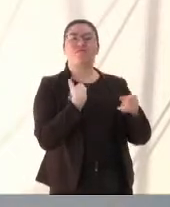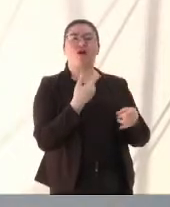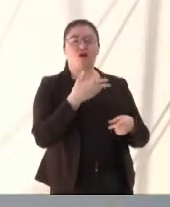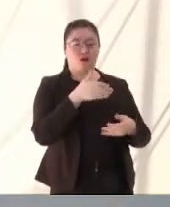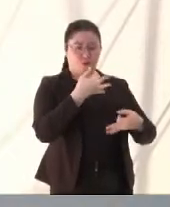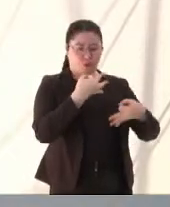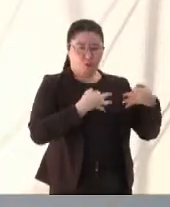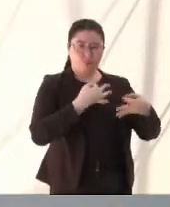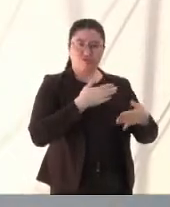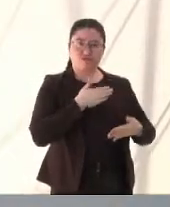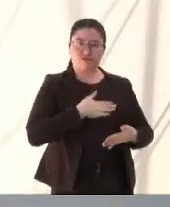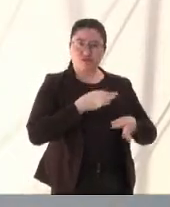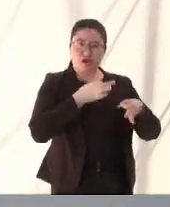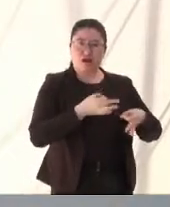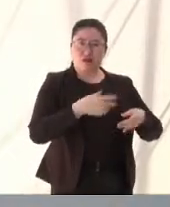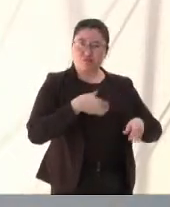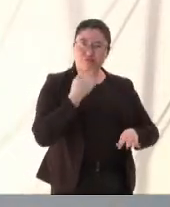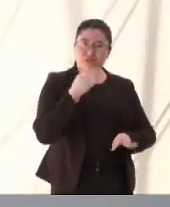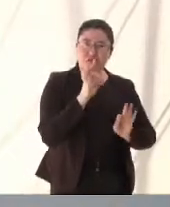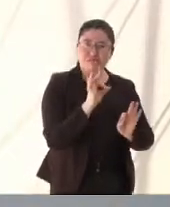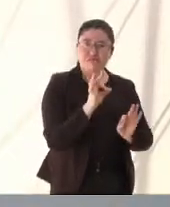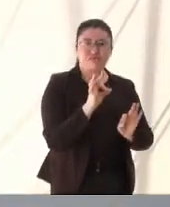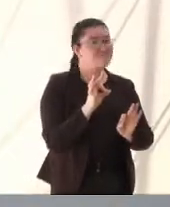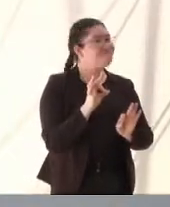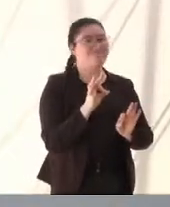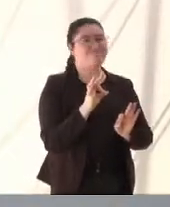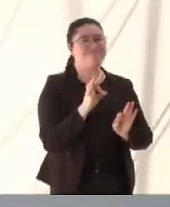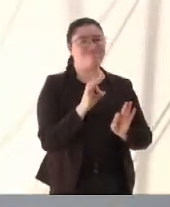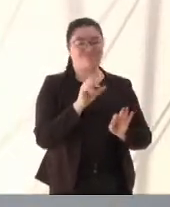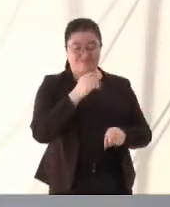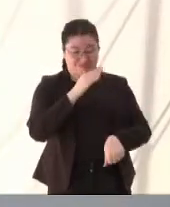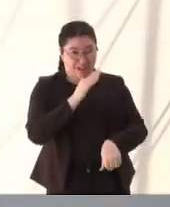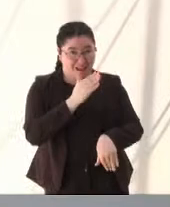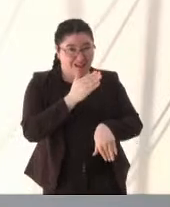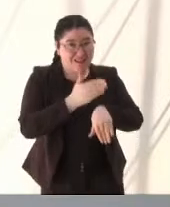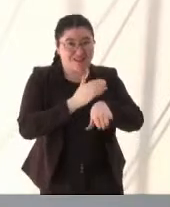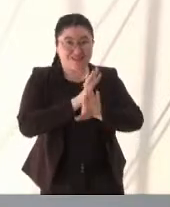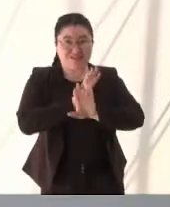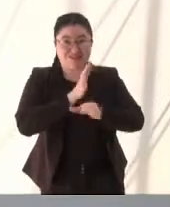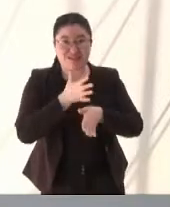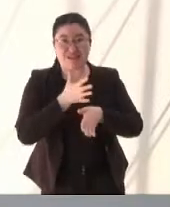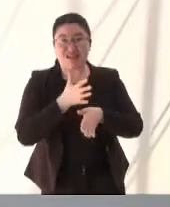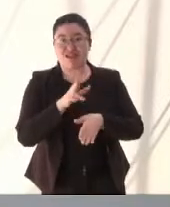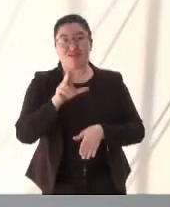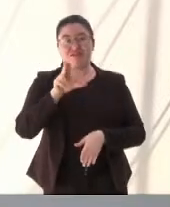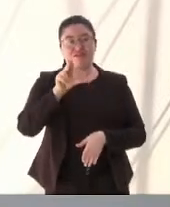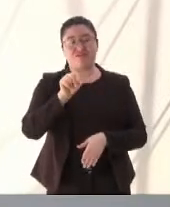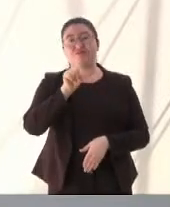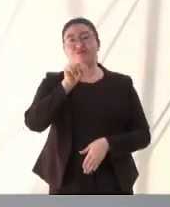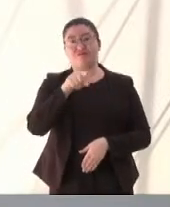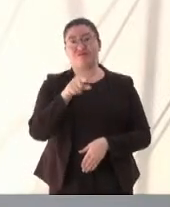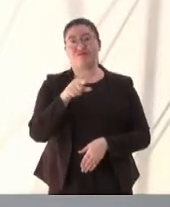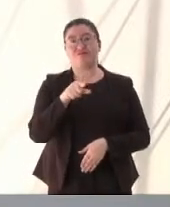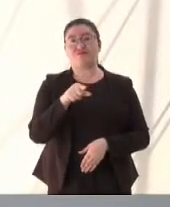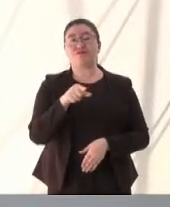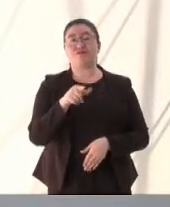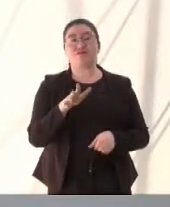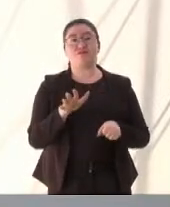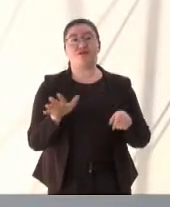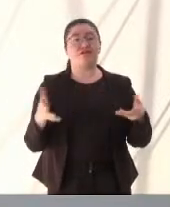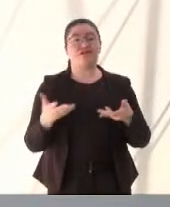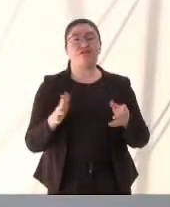Procuración de Justicia para que castigue a quien incurre en estas prácticas de violencia, sino que se